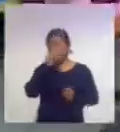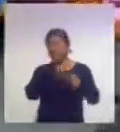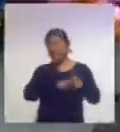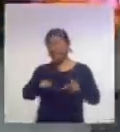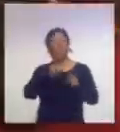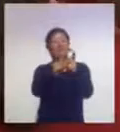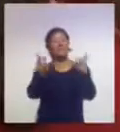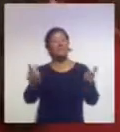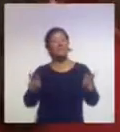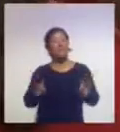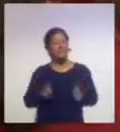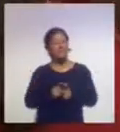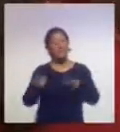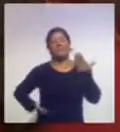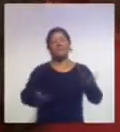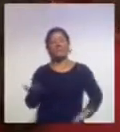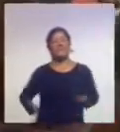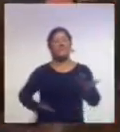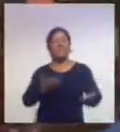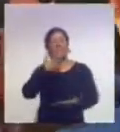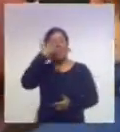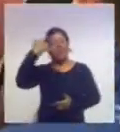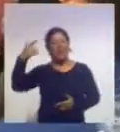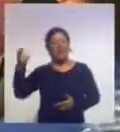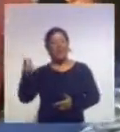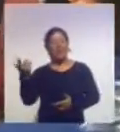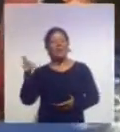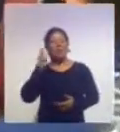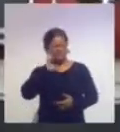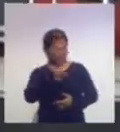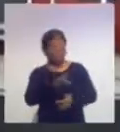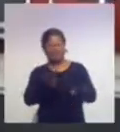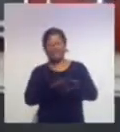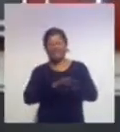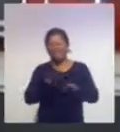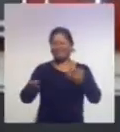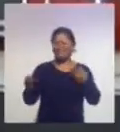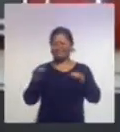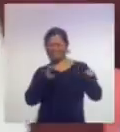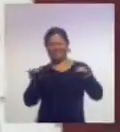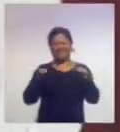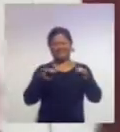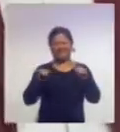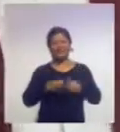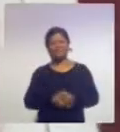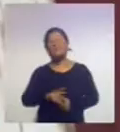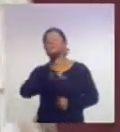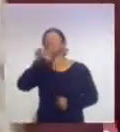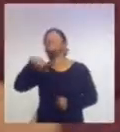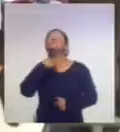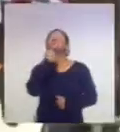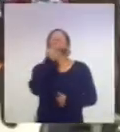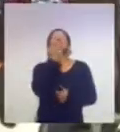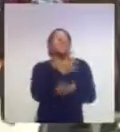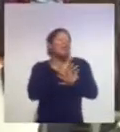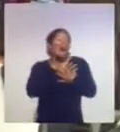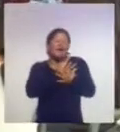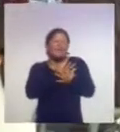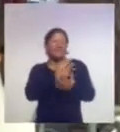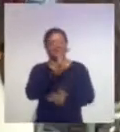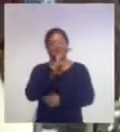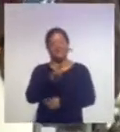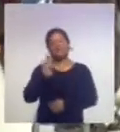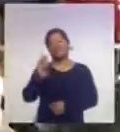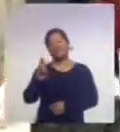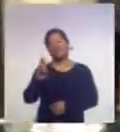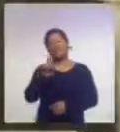danza folclórica Hecatl mostró sus mejores movimientos. Después se presentó la voz romántica de Rubén Lozano para